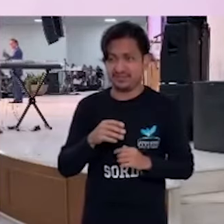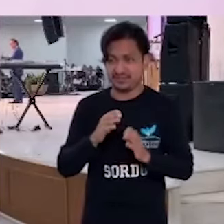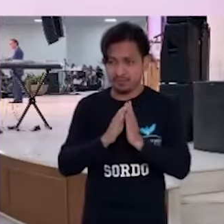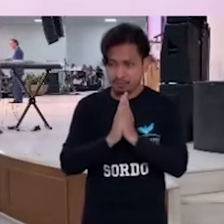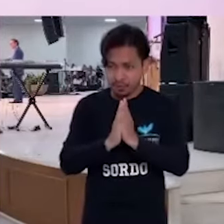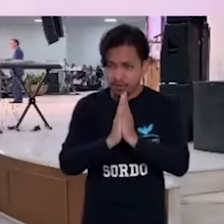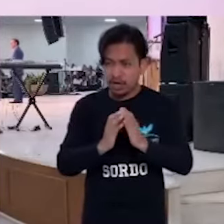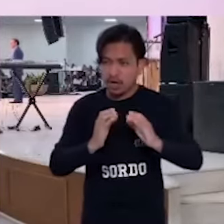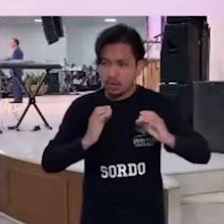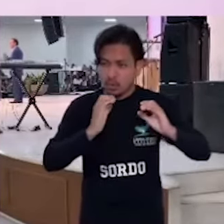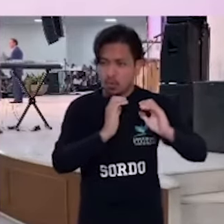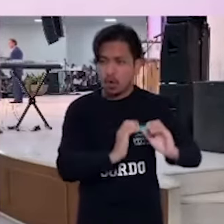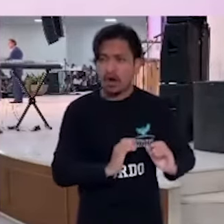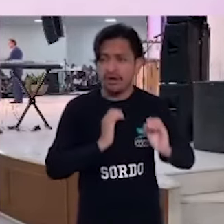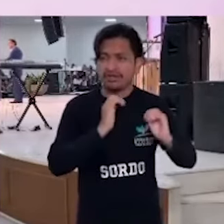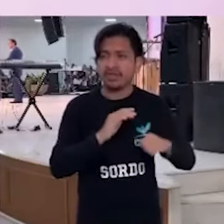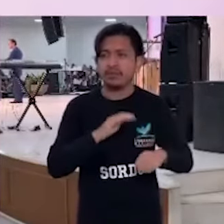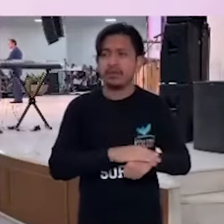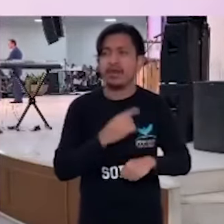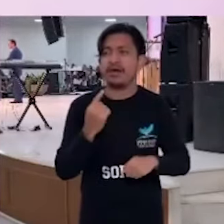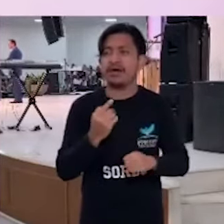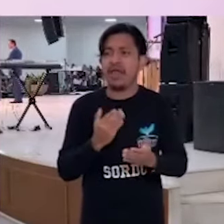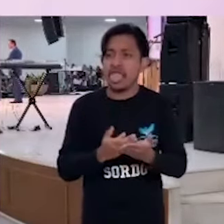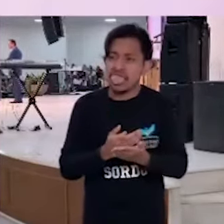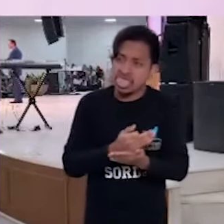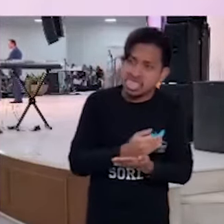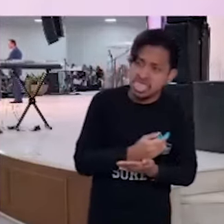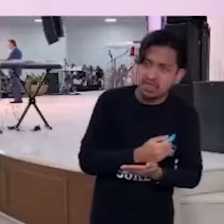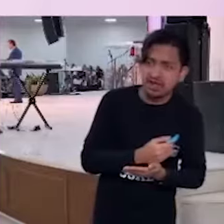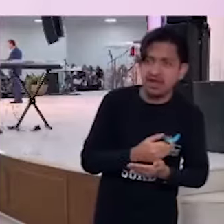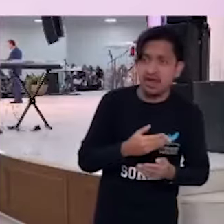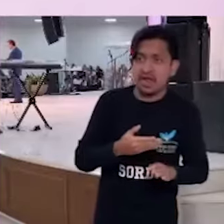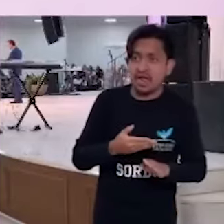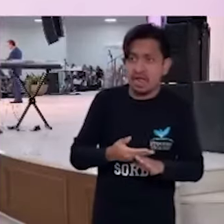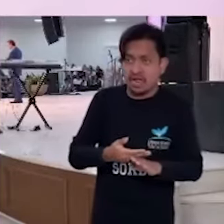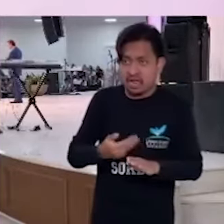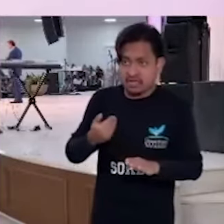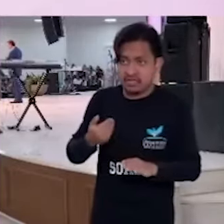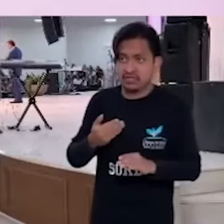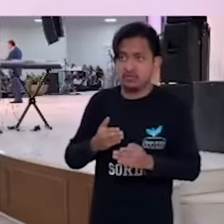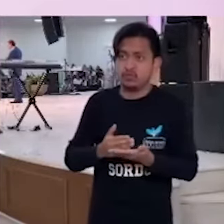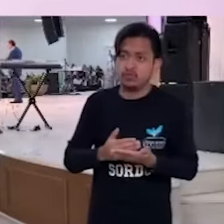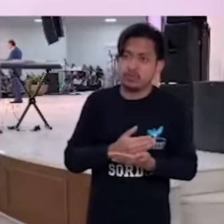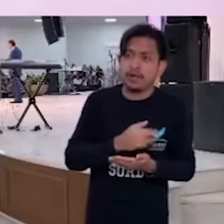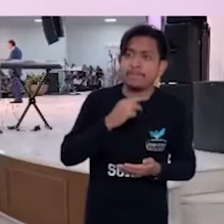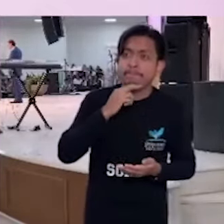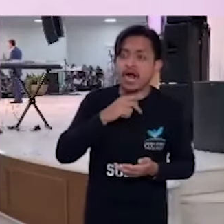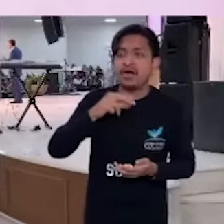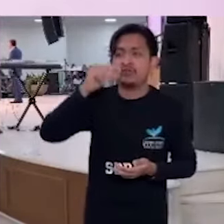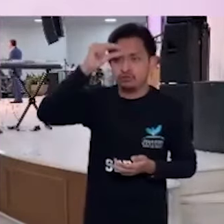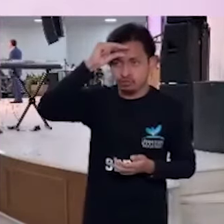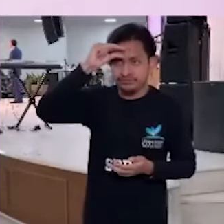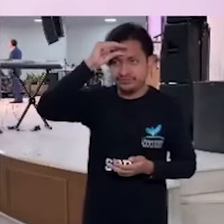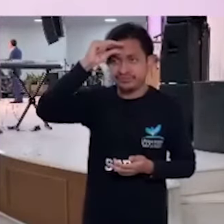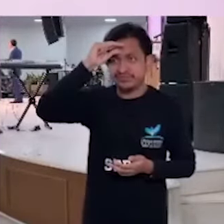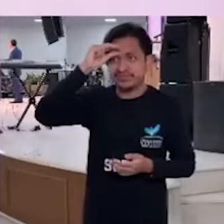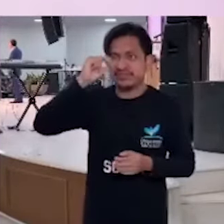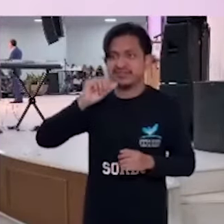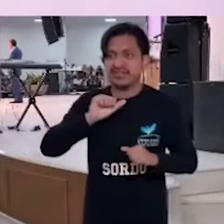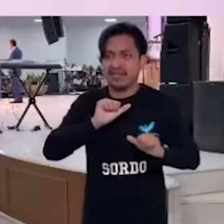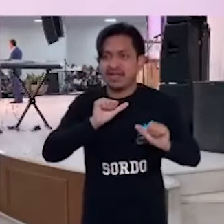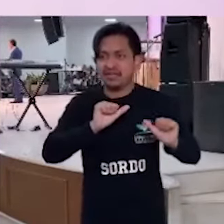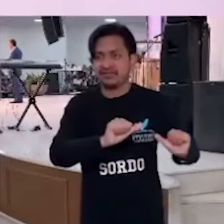y para que no caigas, pues mejor sé sabio, ¿no? Y hay que entender que eso pues no nos está